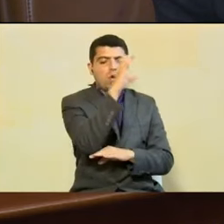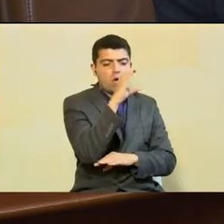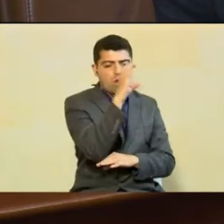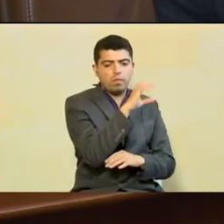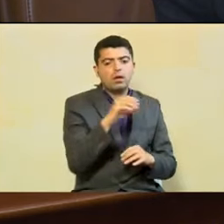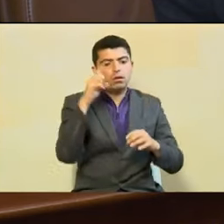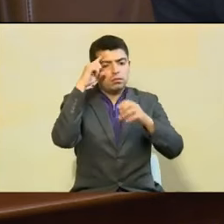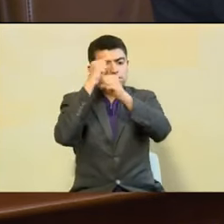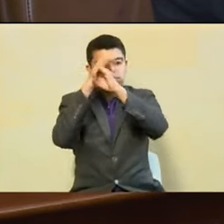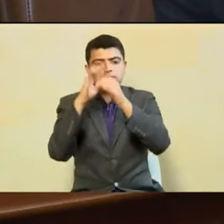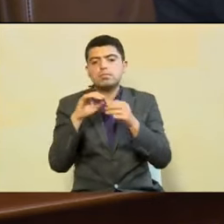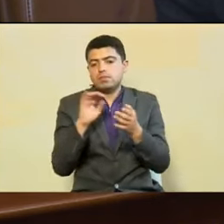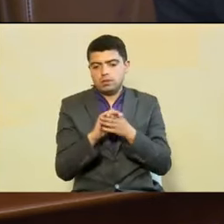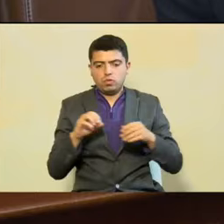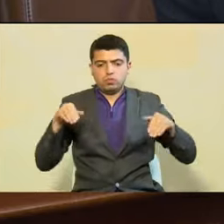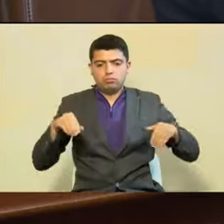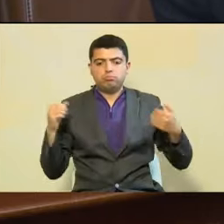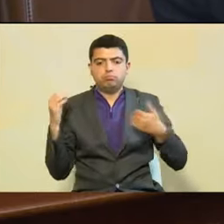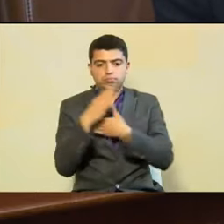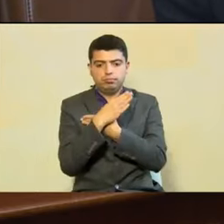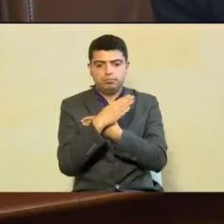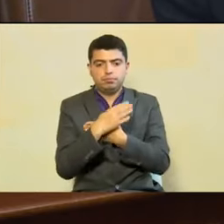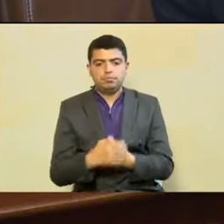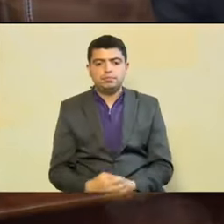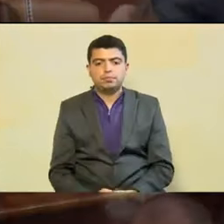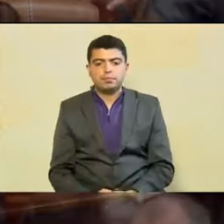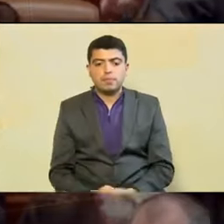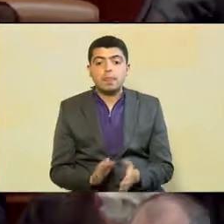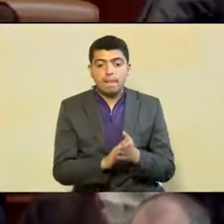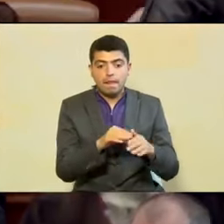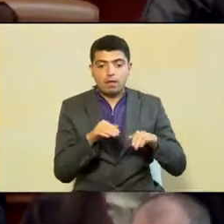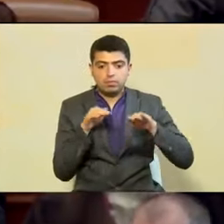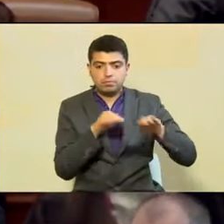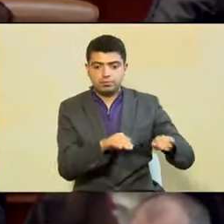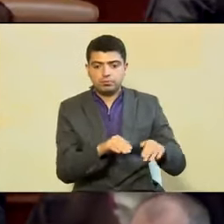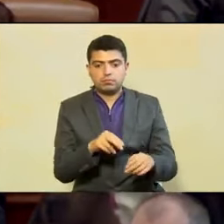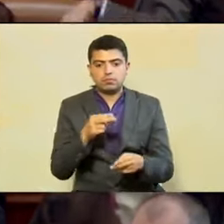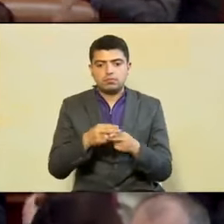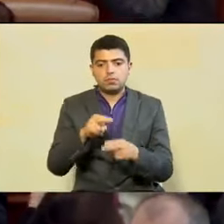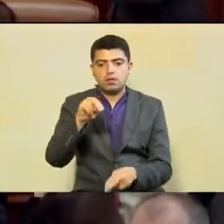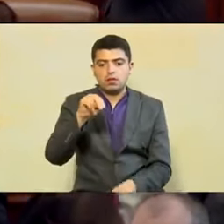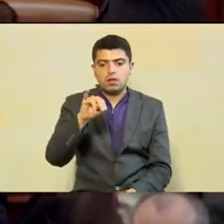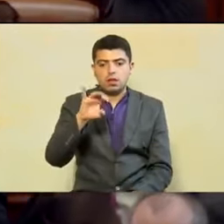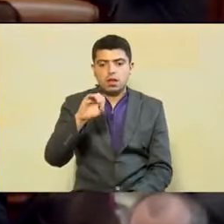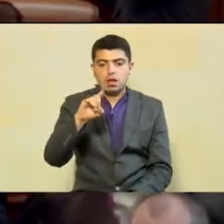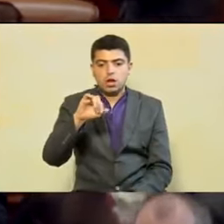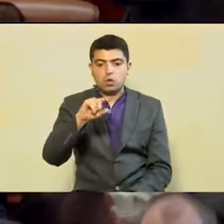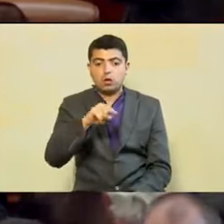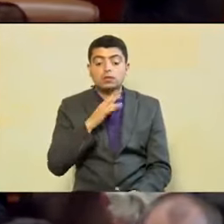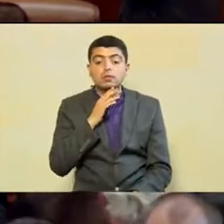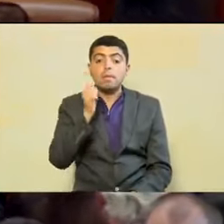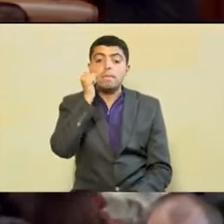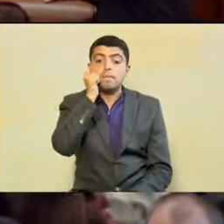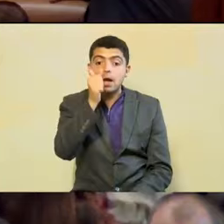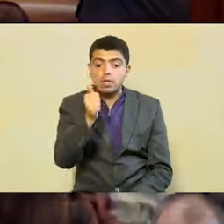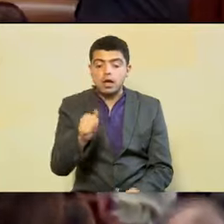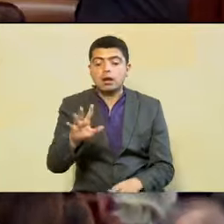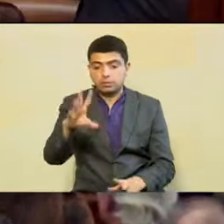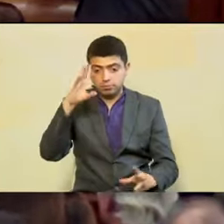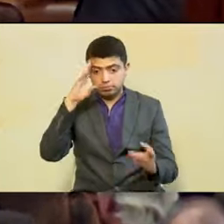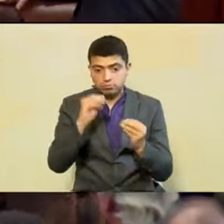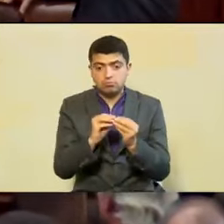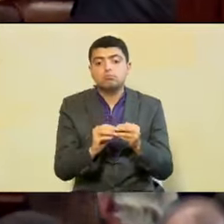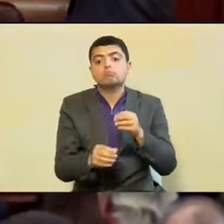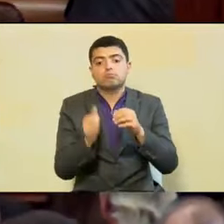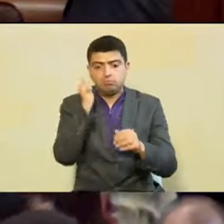vuelva ley de la República así lo haremos representante Nicolás por eso vamos a citar el día de mañana para